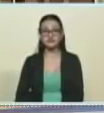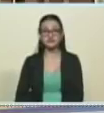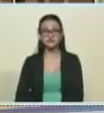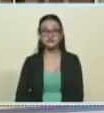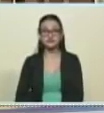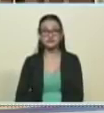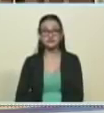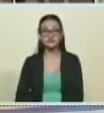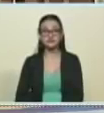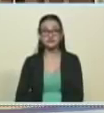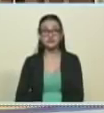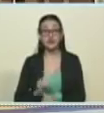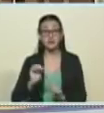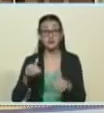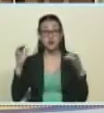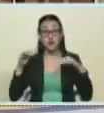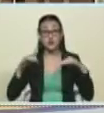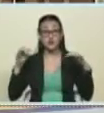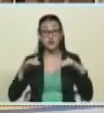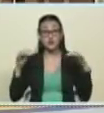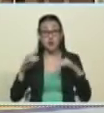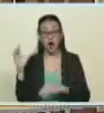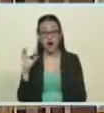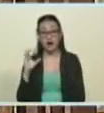palabra cierta, viste, empezó a llover en Caracas,